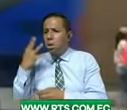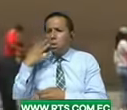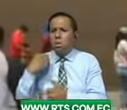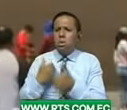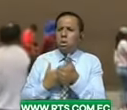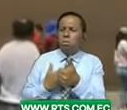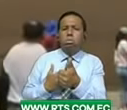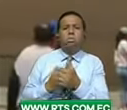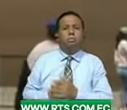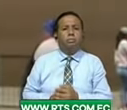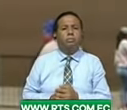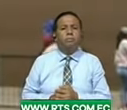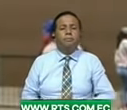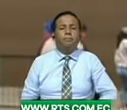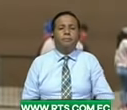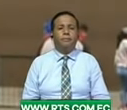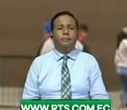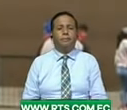informó Jorge Escobar.